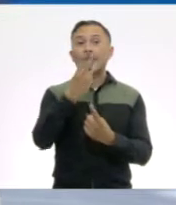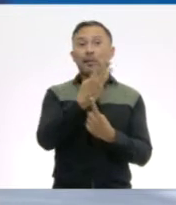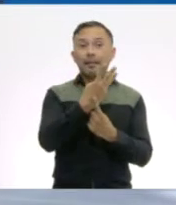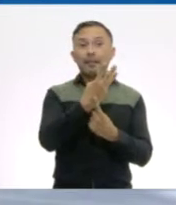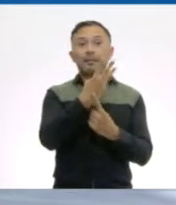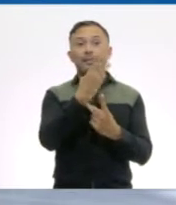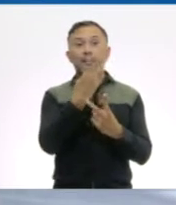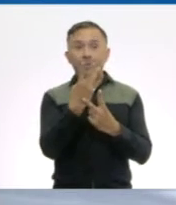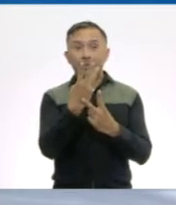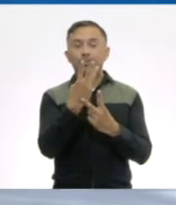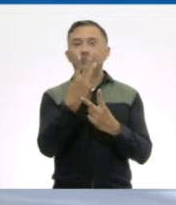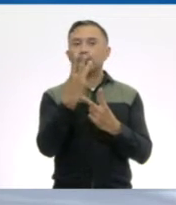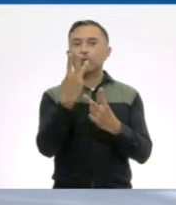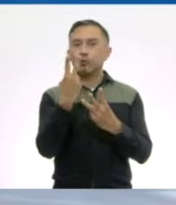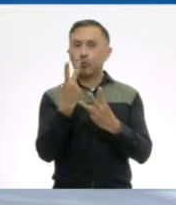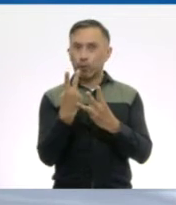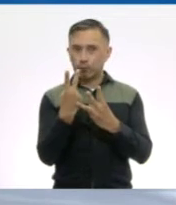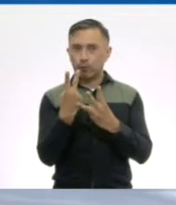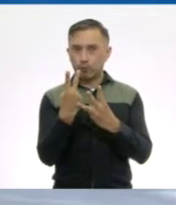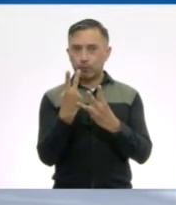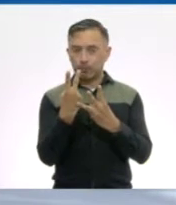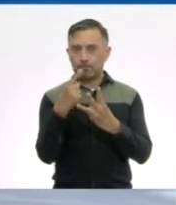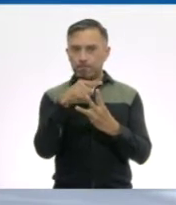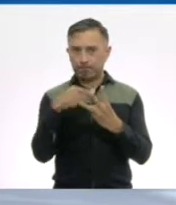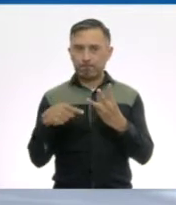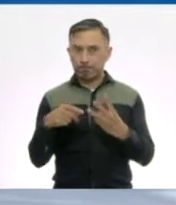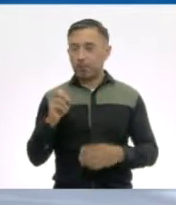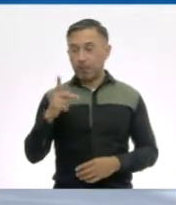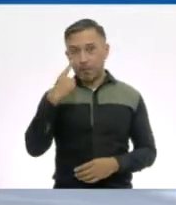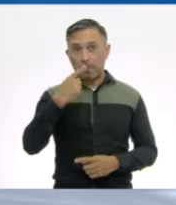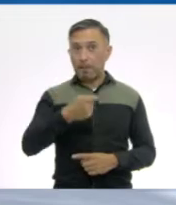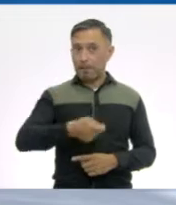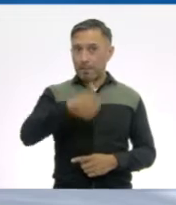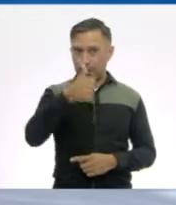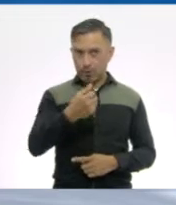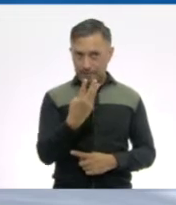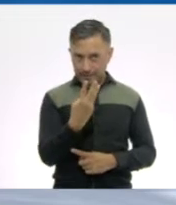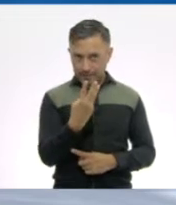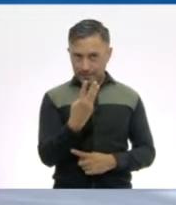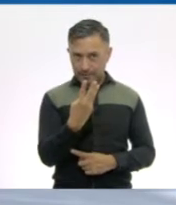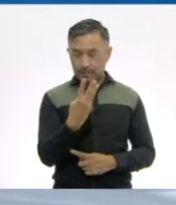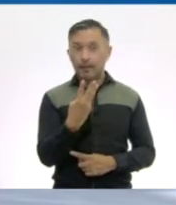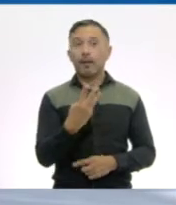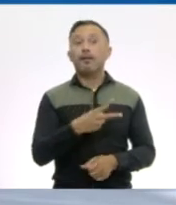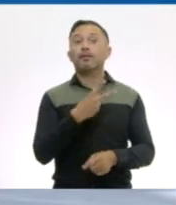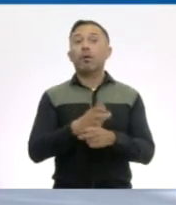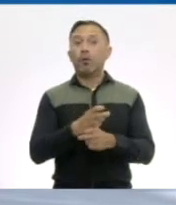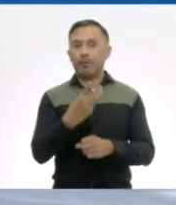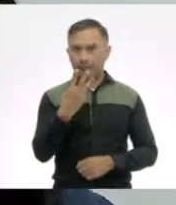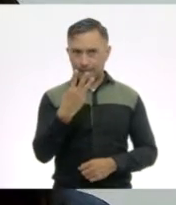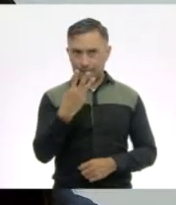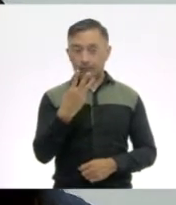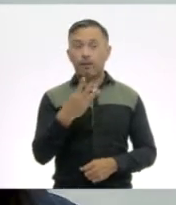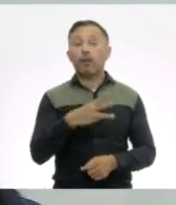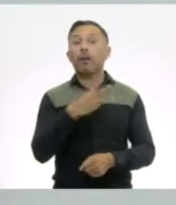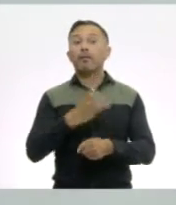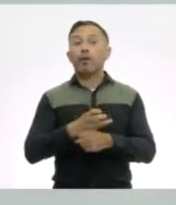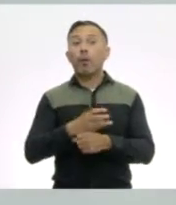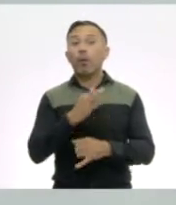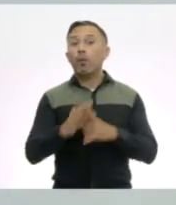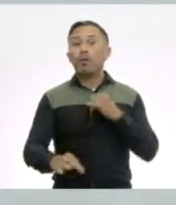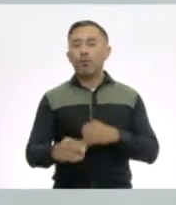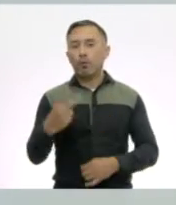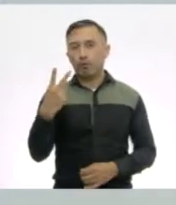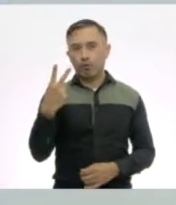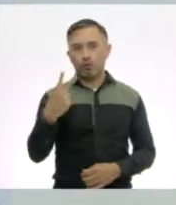3, 3, 2. Exacto. Entonces aquí los anoto. Primero me salió un 3, otro 3 y finalmente un 2.